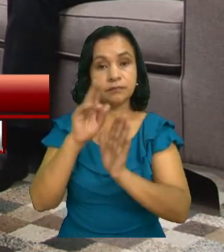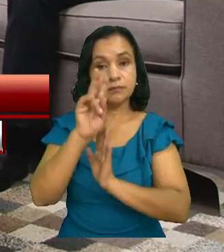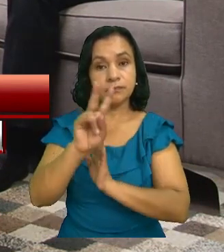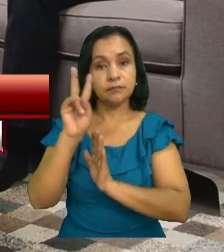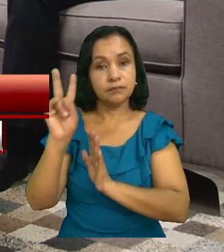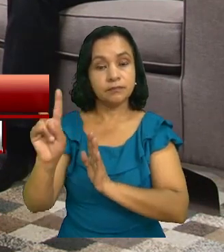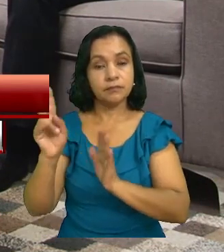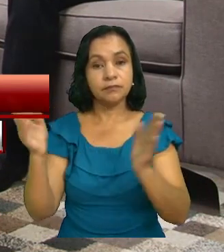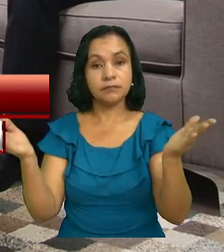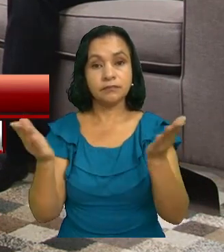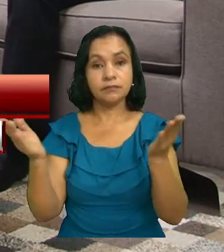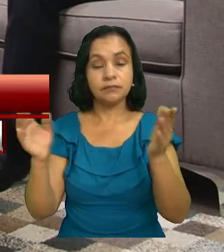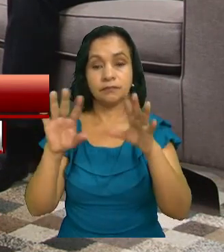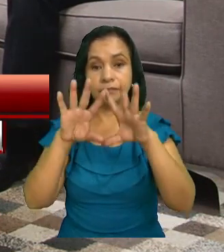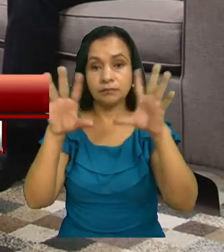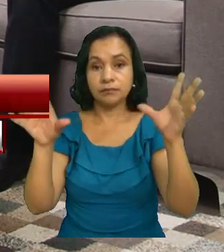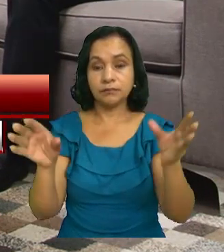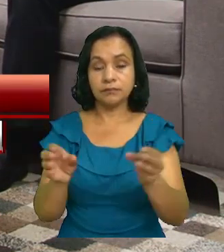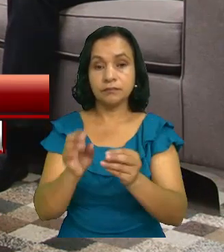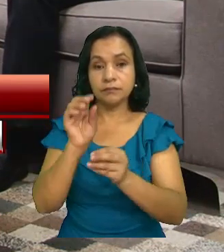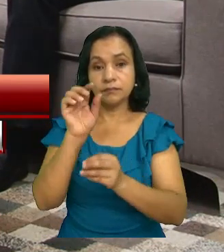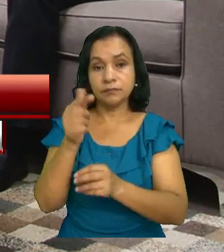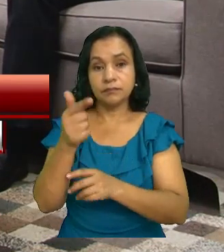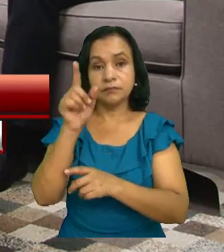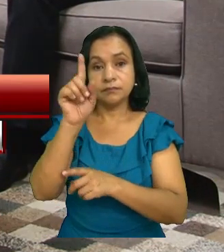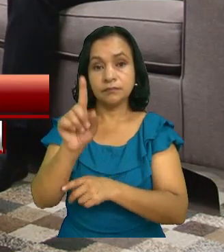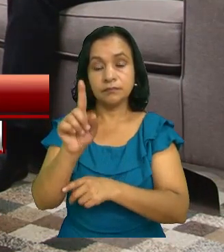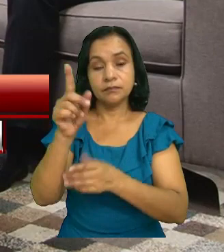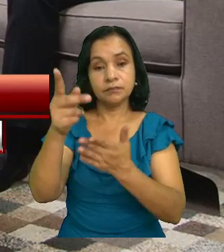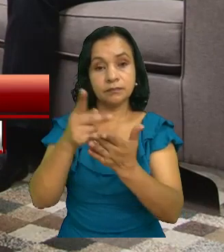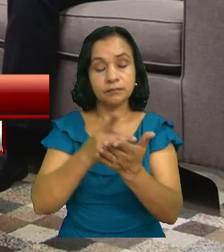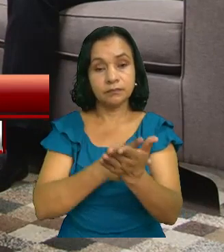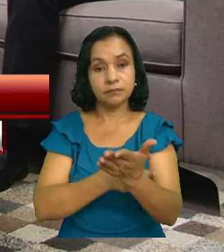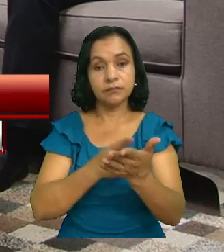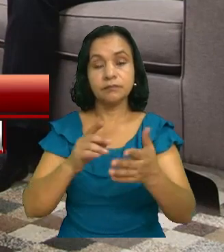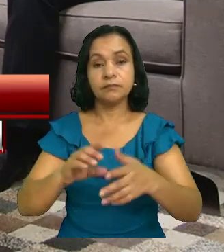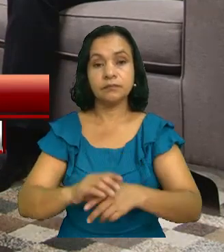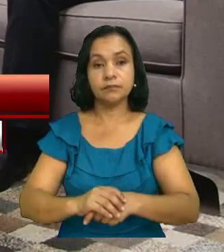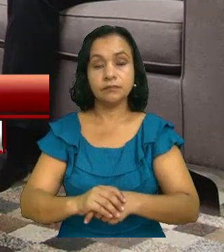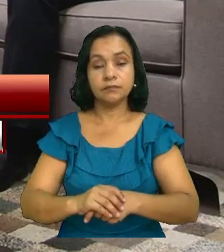2022. Okay. Pero en total estos 71 proyectos